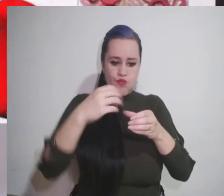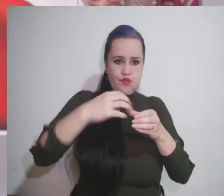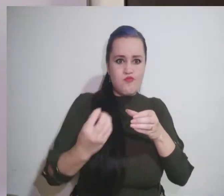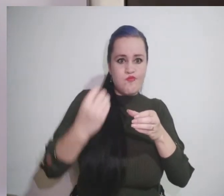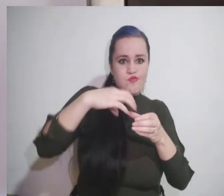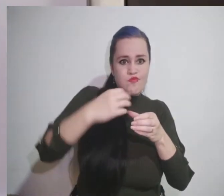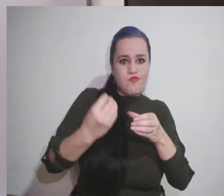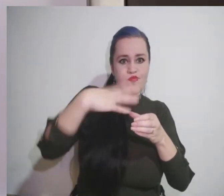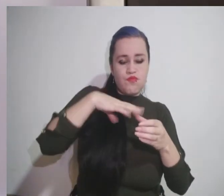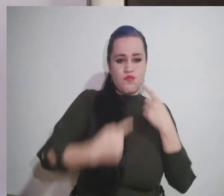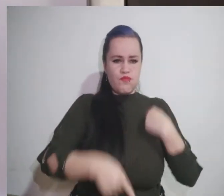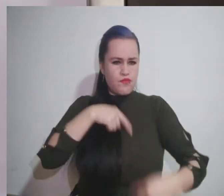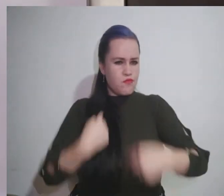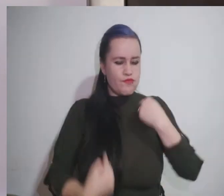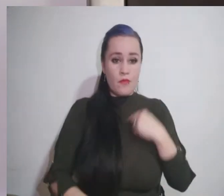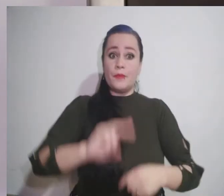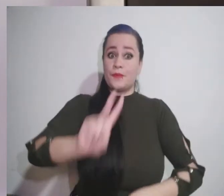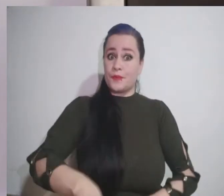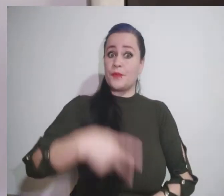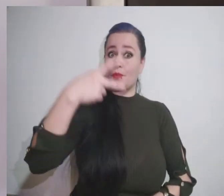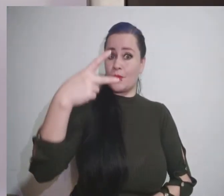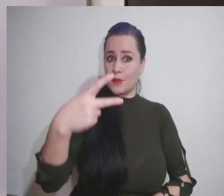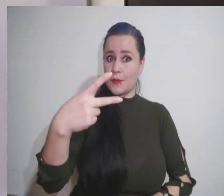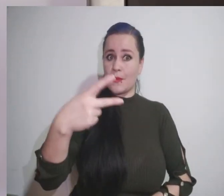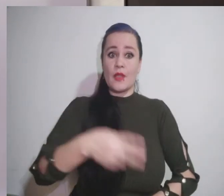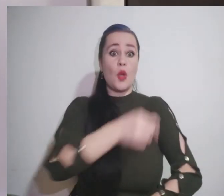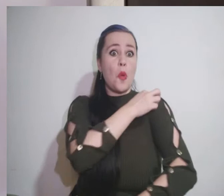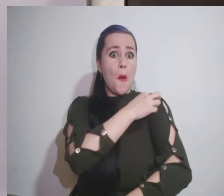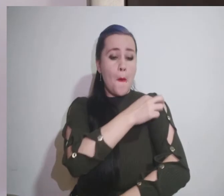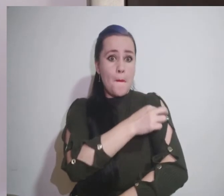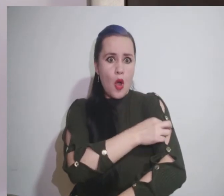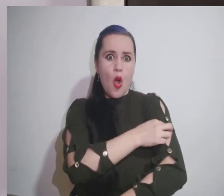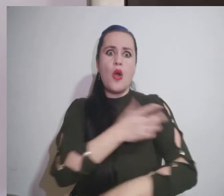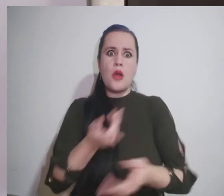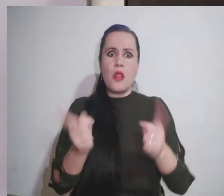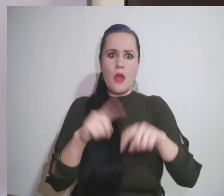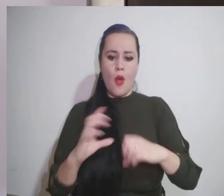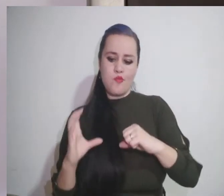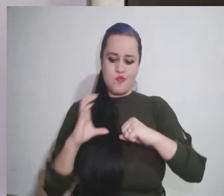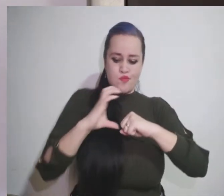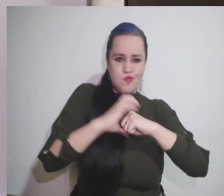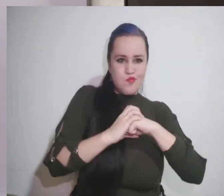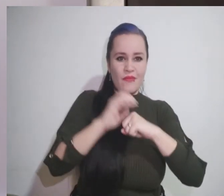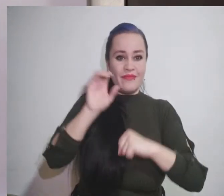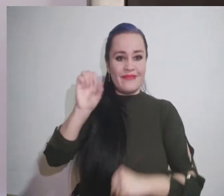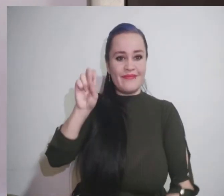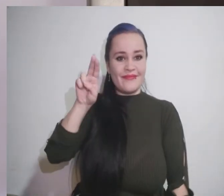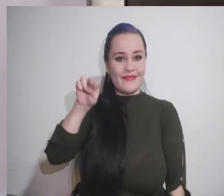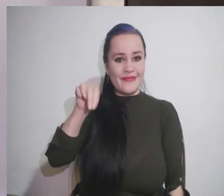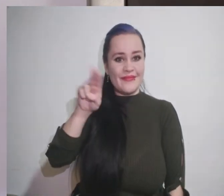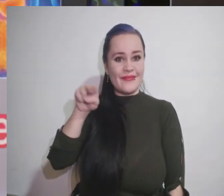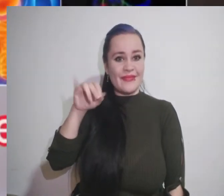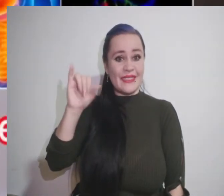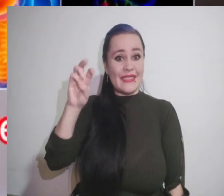organismo. También dentro de la actividad biológica existen proteínas que tienen función enzimática, como por ejemplo